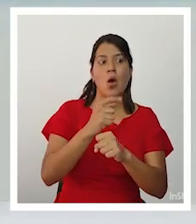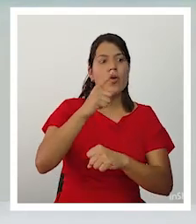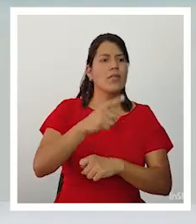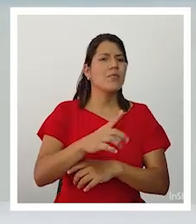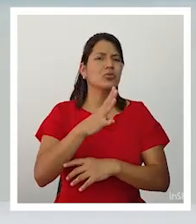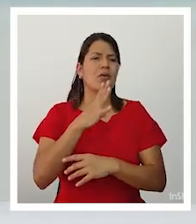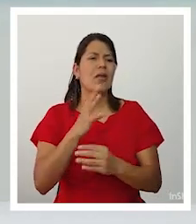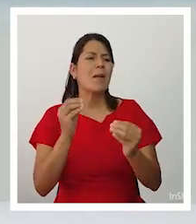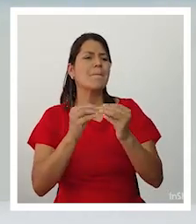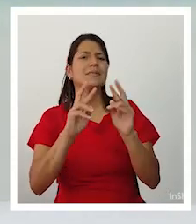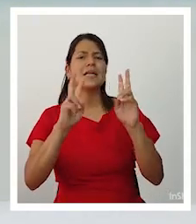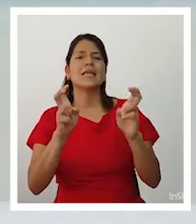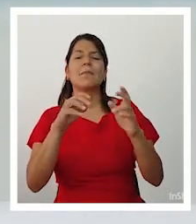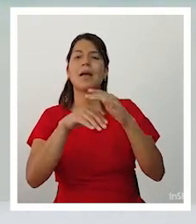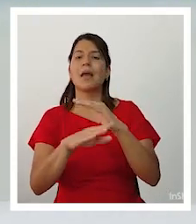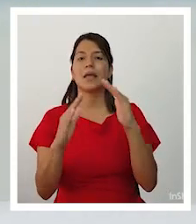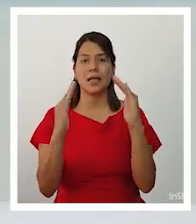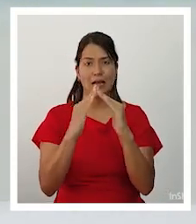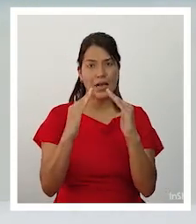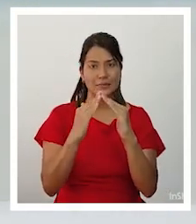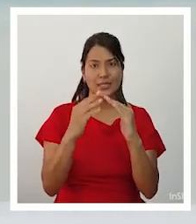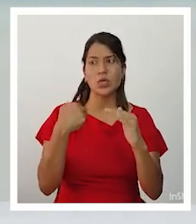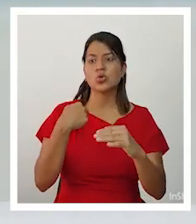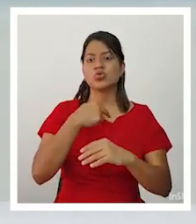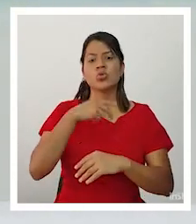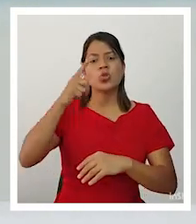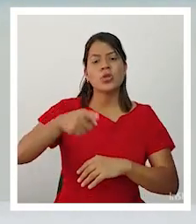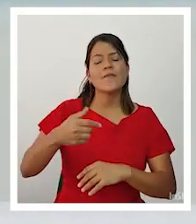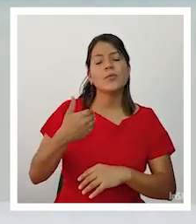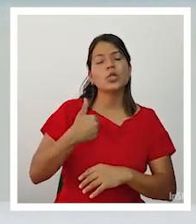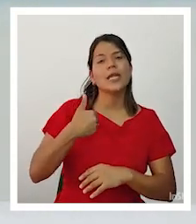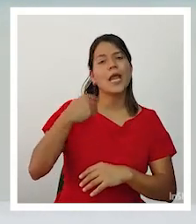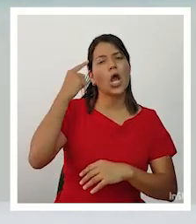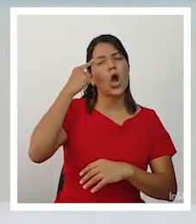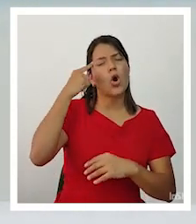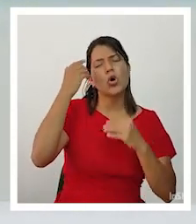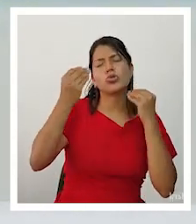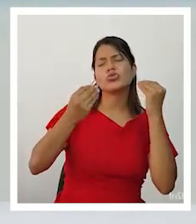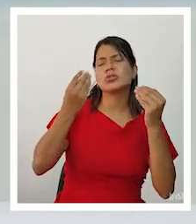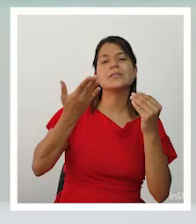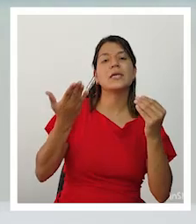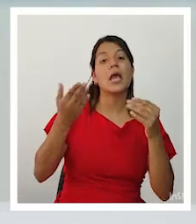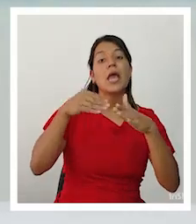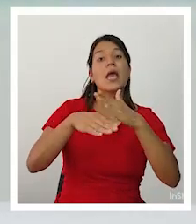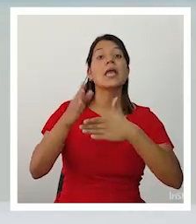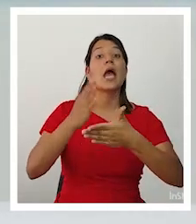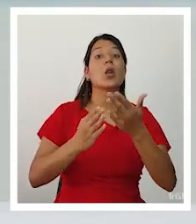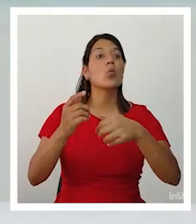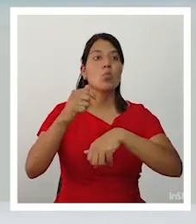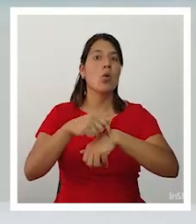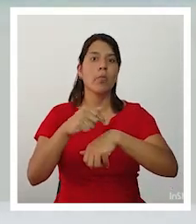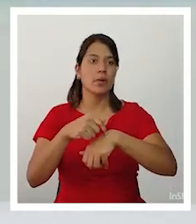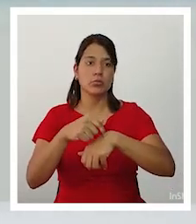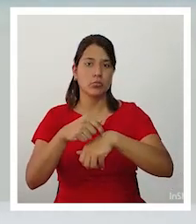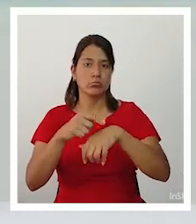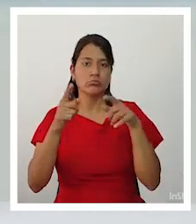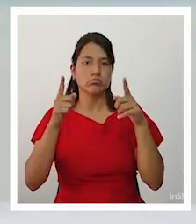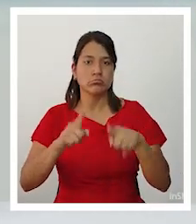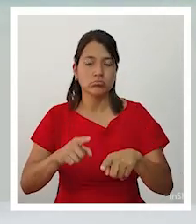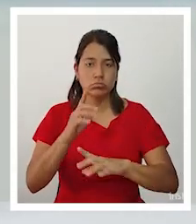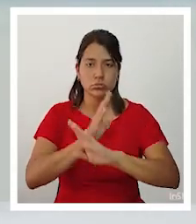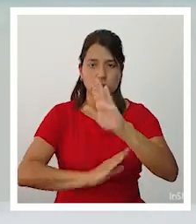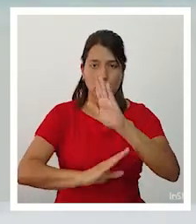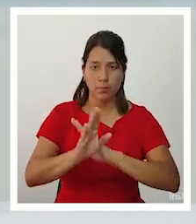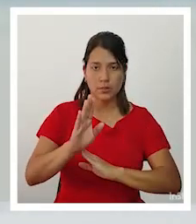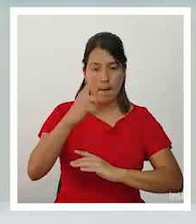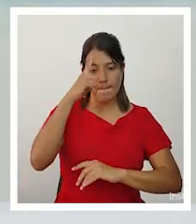en nuestras casas, tenemos que ser conscientes de que tarde o temprano nos va a llegar la discapacidad, no solamente a